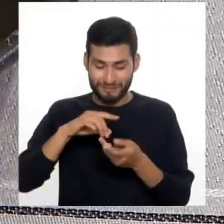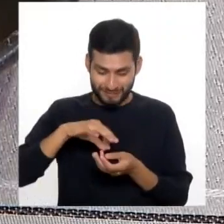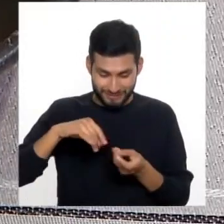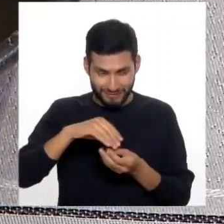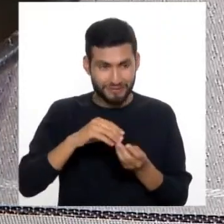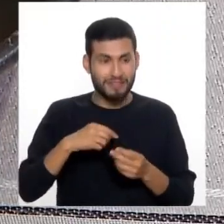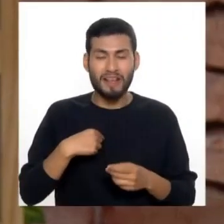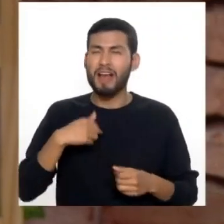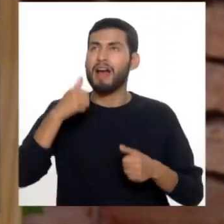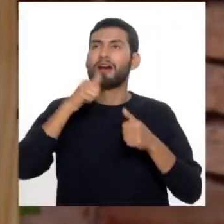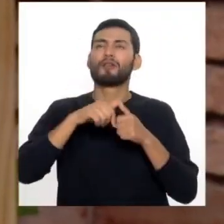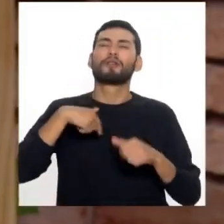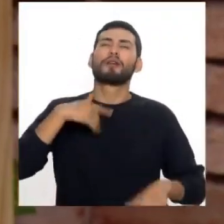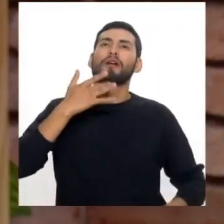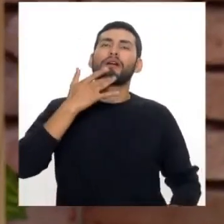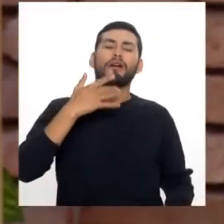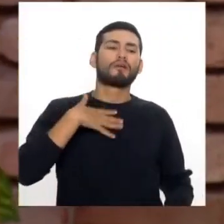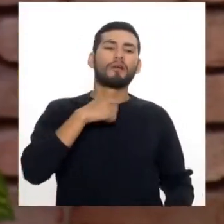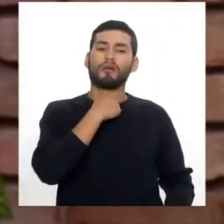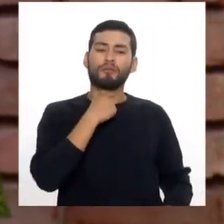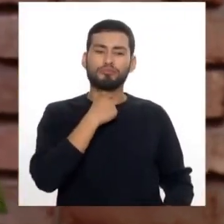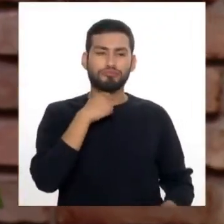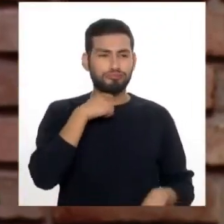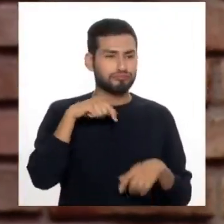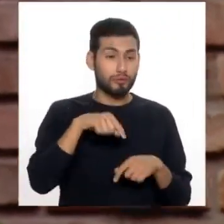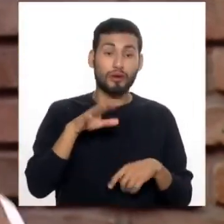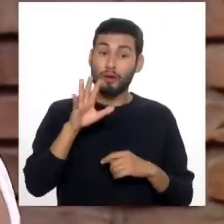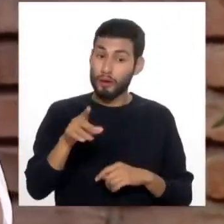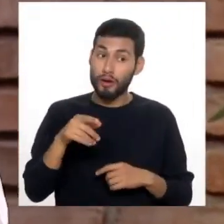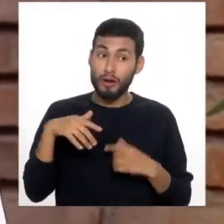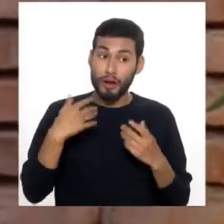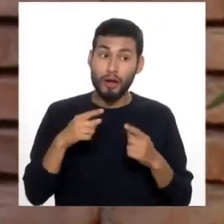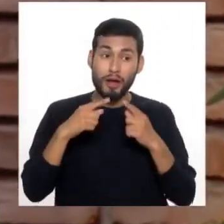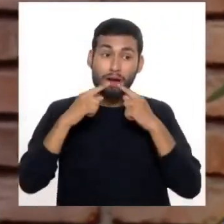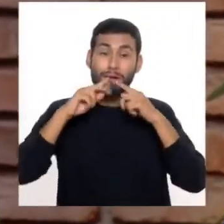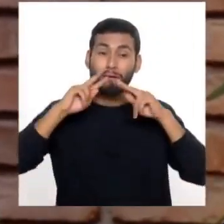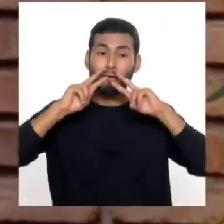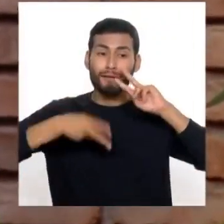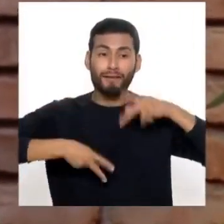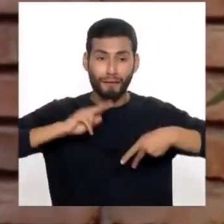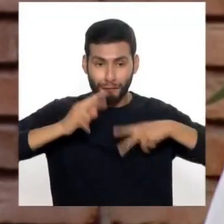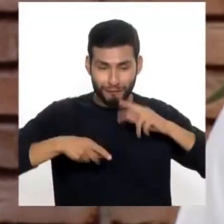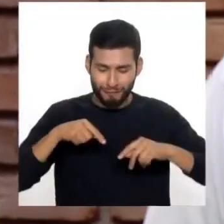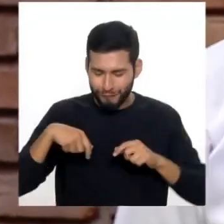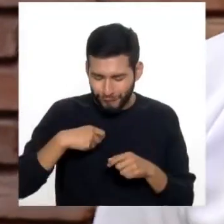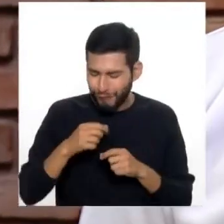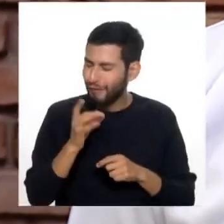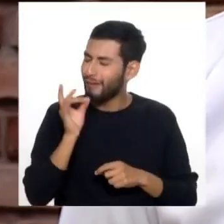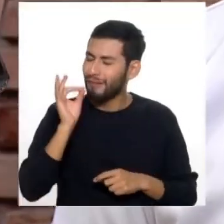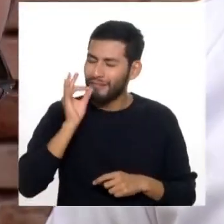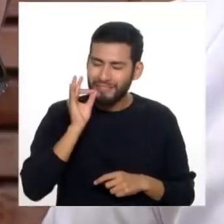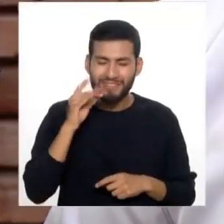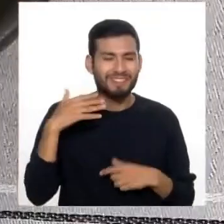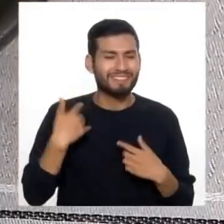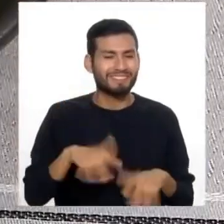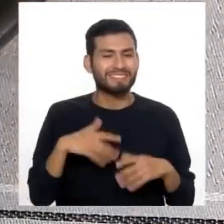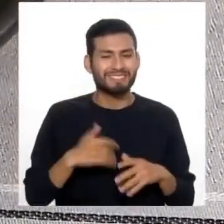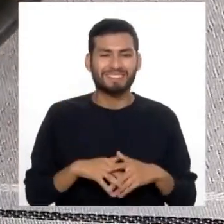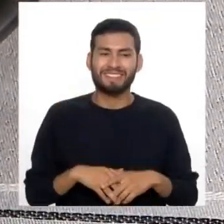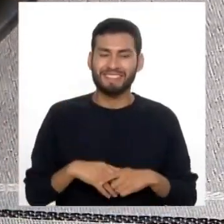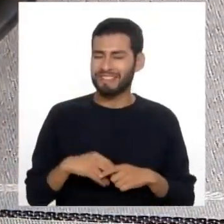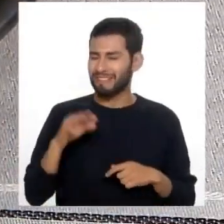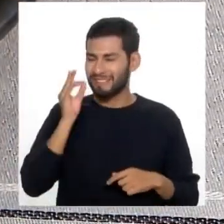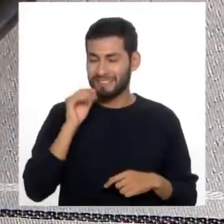acabo técnica. De acordar de mi abuela. Claro. Mi abuela me hubiese dicho, hijito, se te van a caer los dientes, mi amor, con eso. Y definitivamente, qué cosa para o sea, más